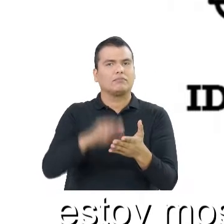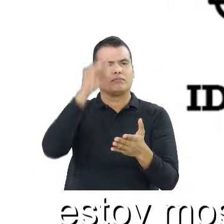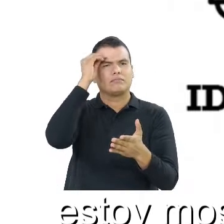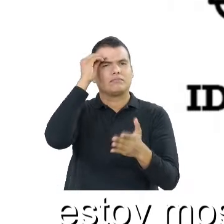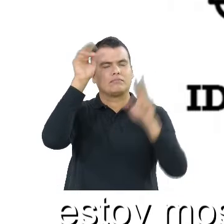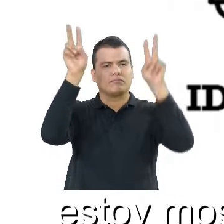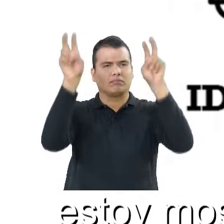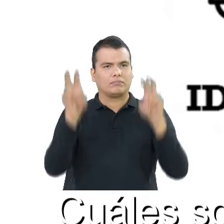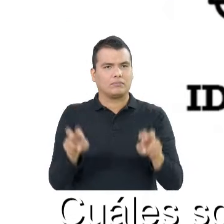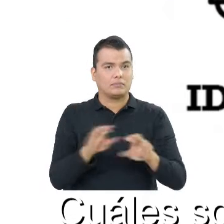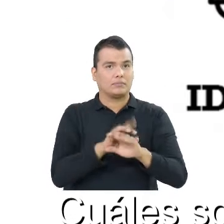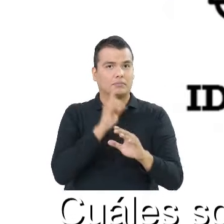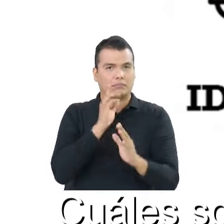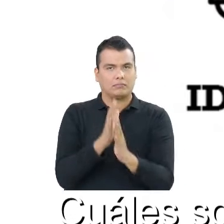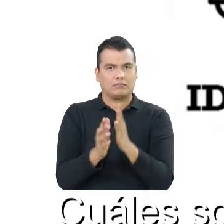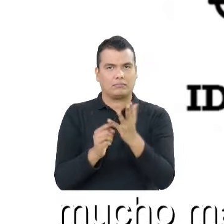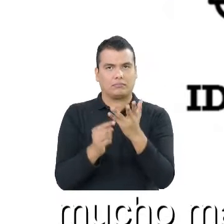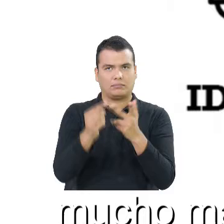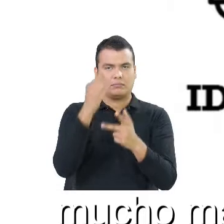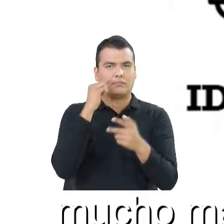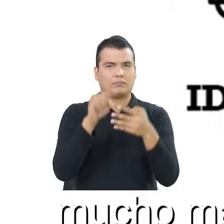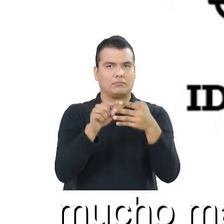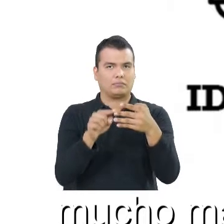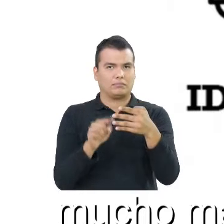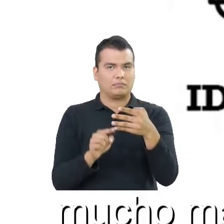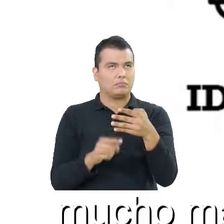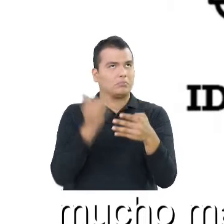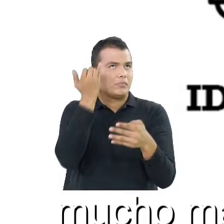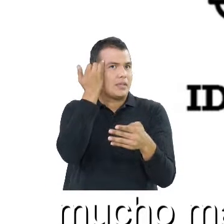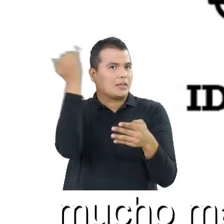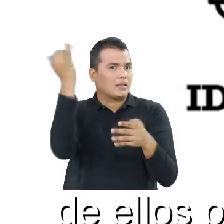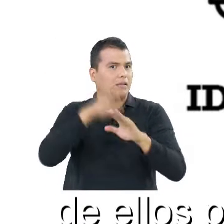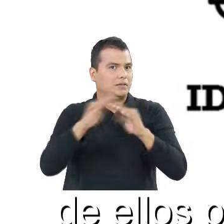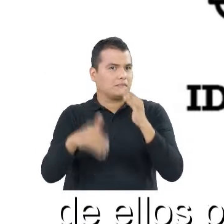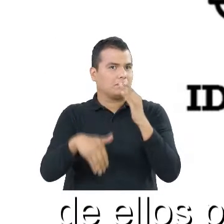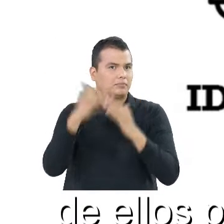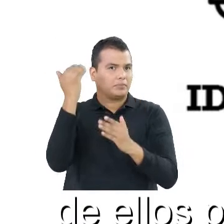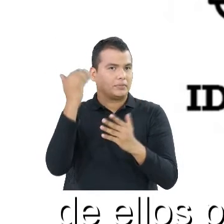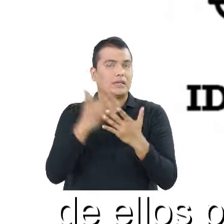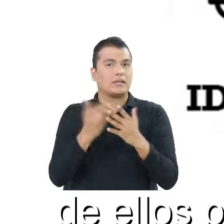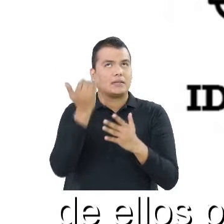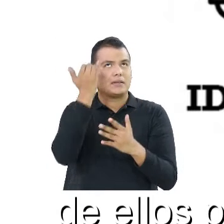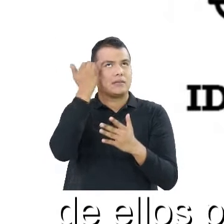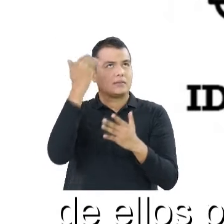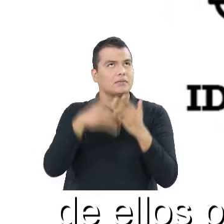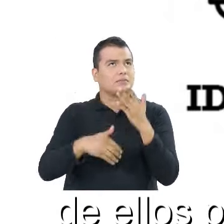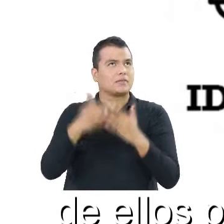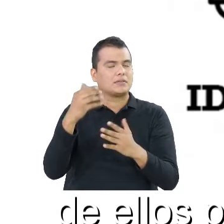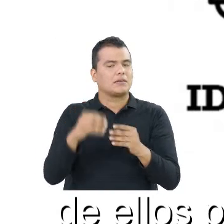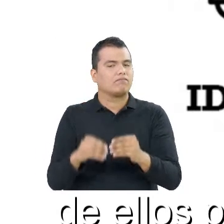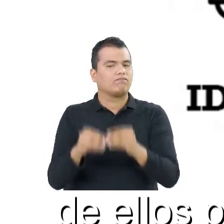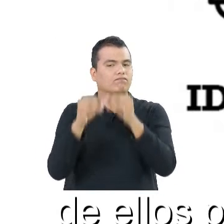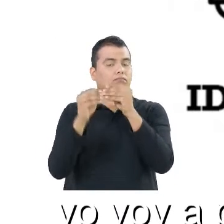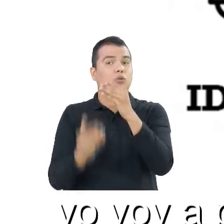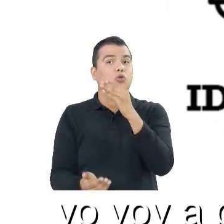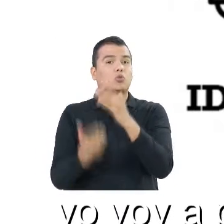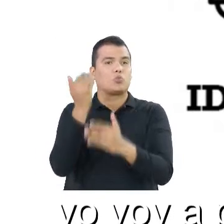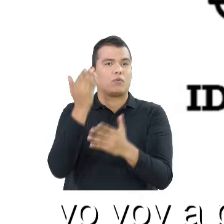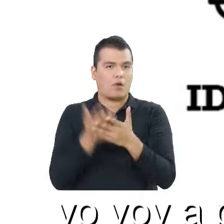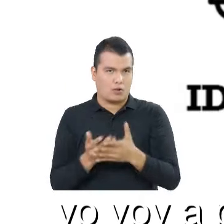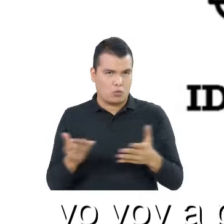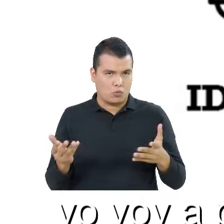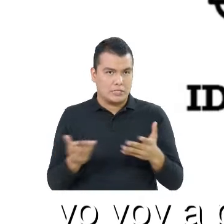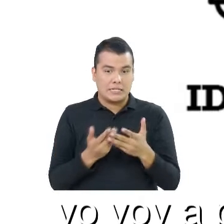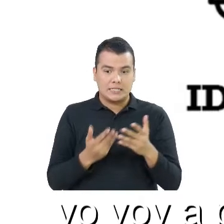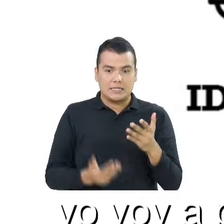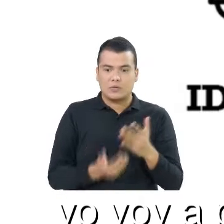de ellas, pero estos son los cuatro pasos. Yo voy a pasar por una idea, con esa idea voy a construir un producto, con ese producto voy a